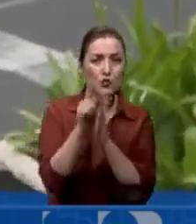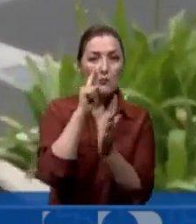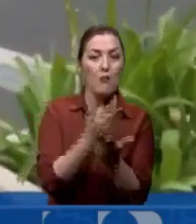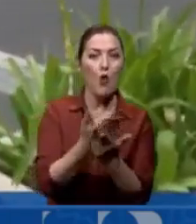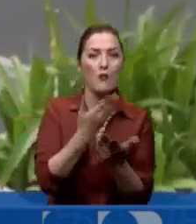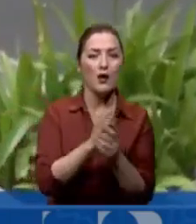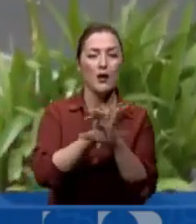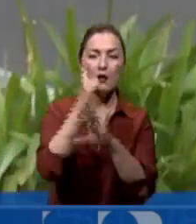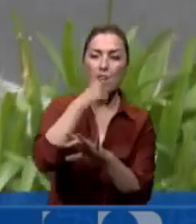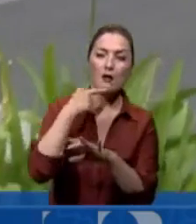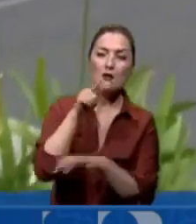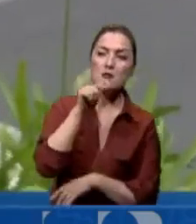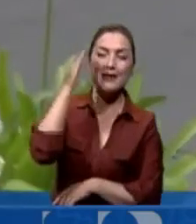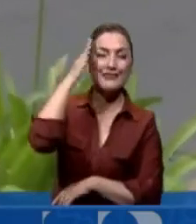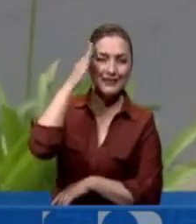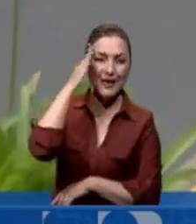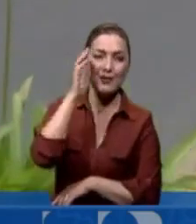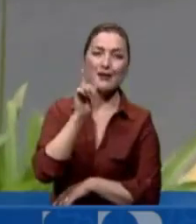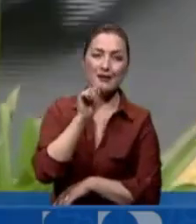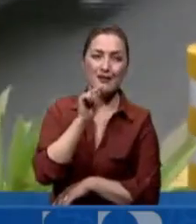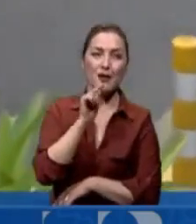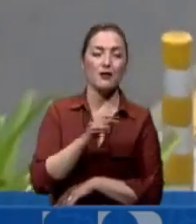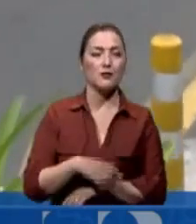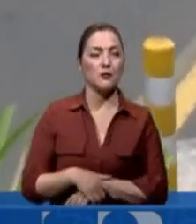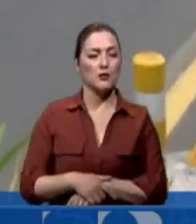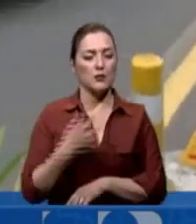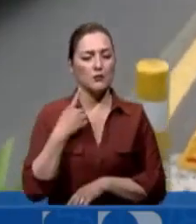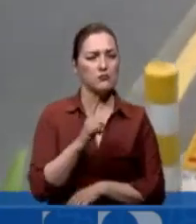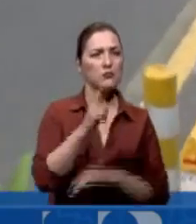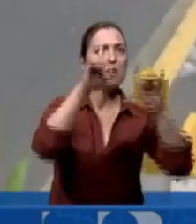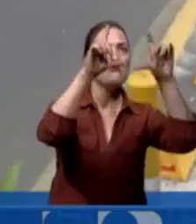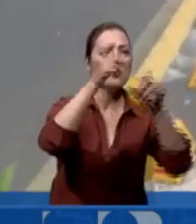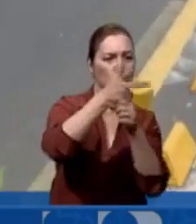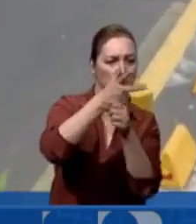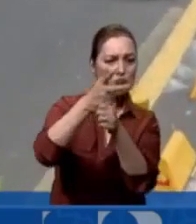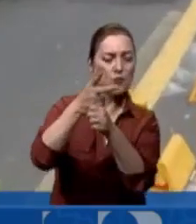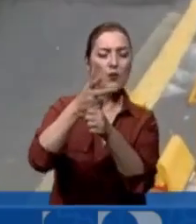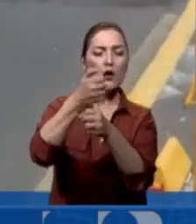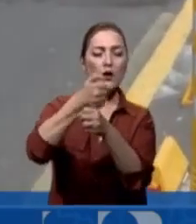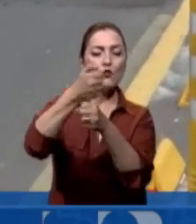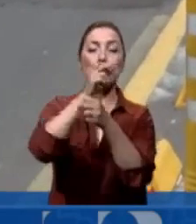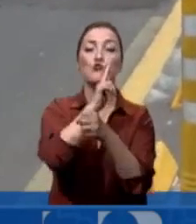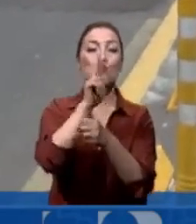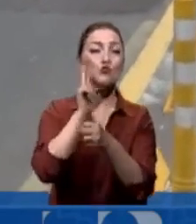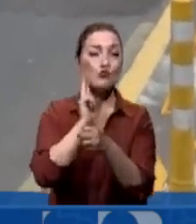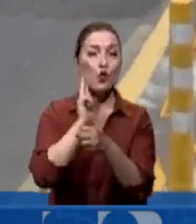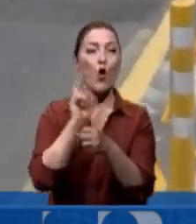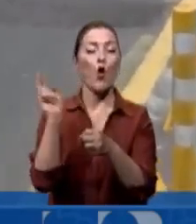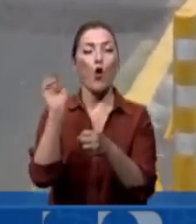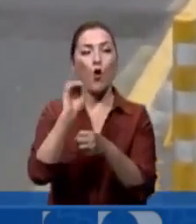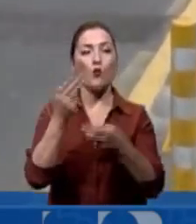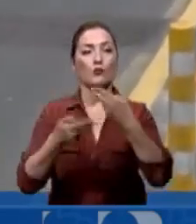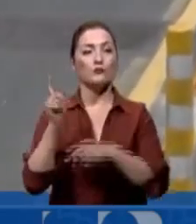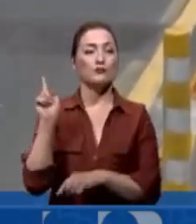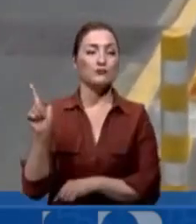de las personas que vienen a inspeccionar y a tomar fotos de los locales comerciales, puede ser cafeterías, restaurantes o locales, como en